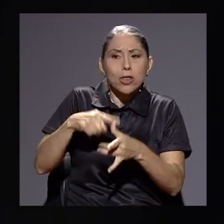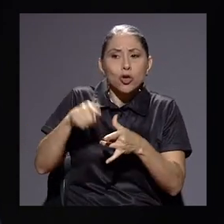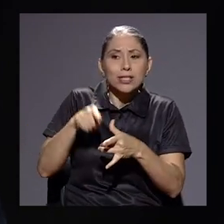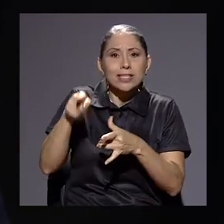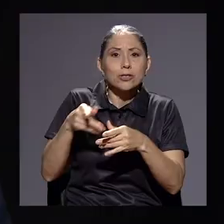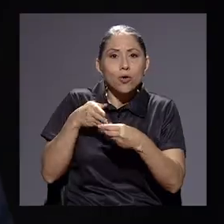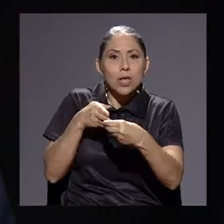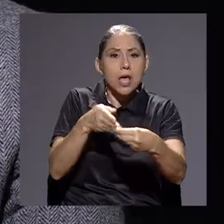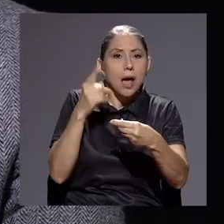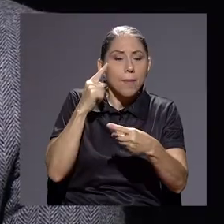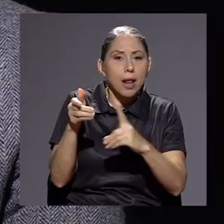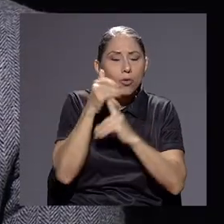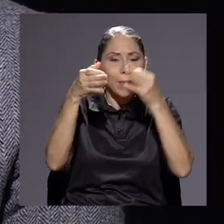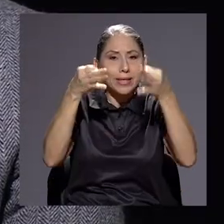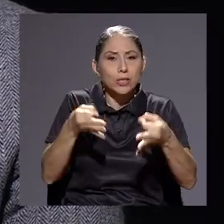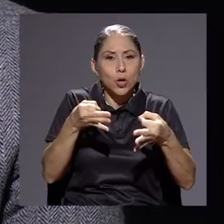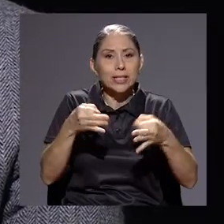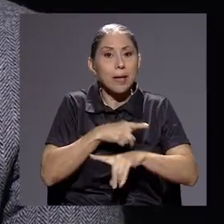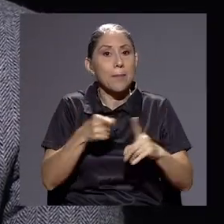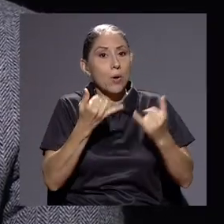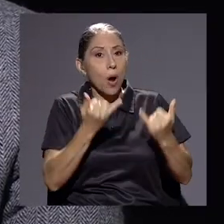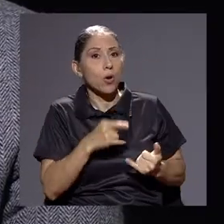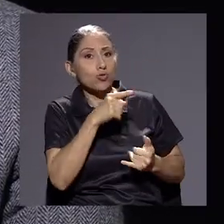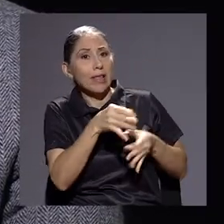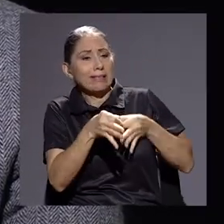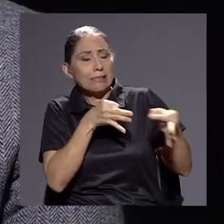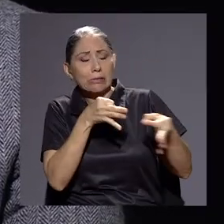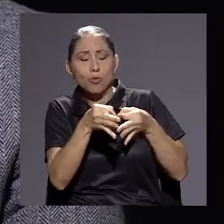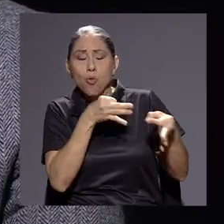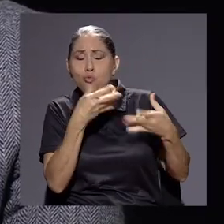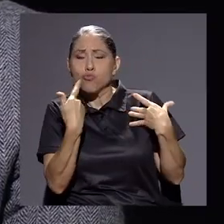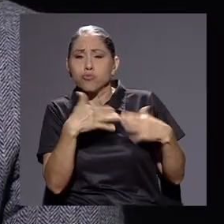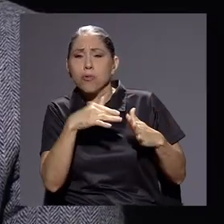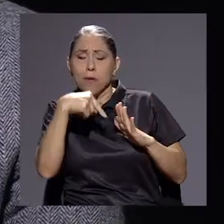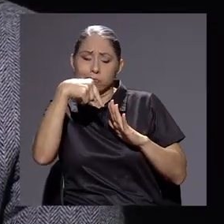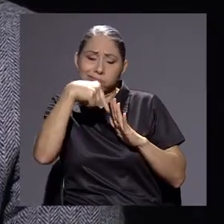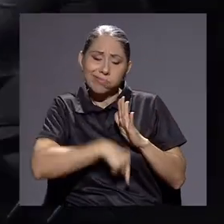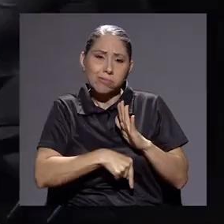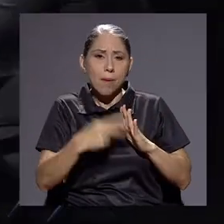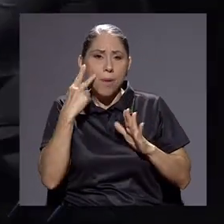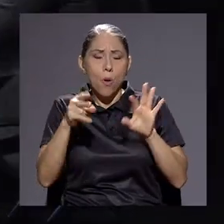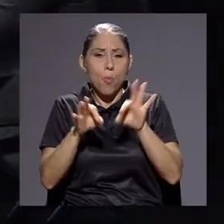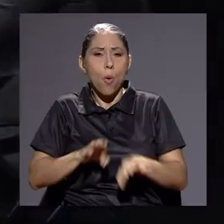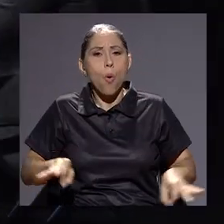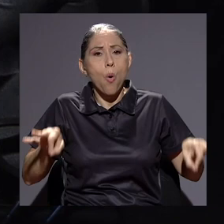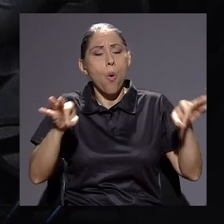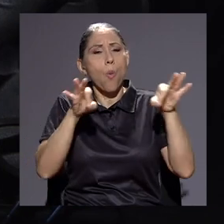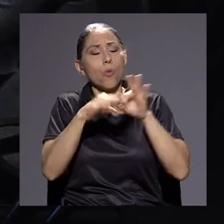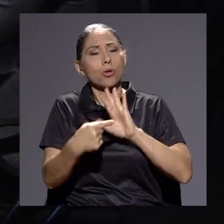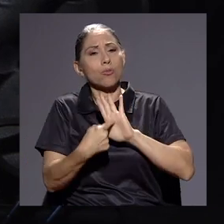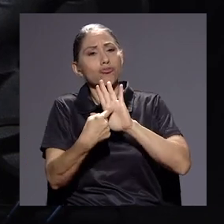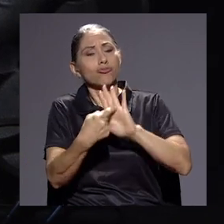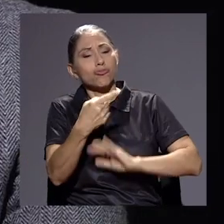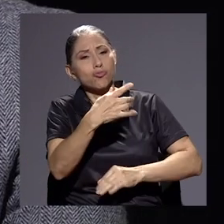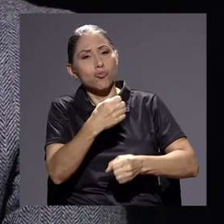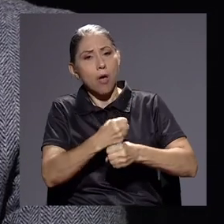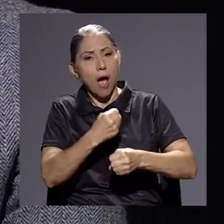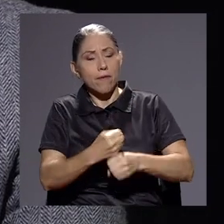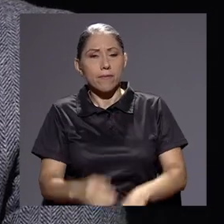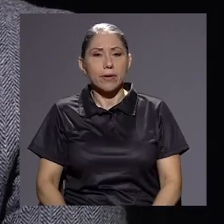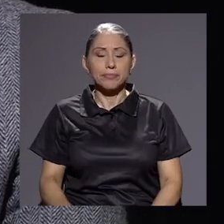manera muy, muy amplia. Así que veo el valor que tiene esto y destacar ese trabajo desde la escuela, don Alan. No,